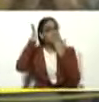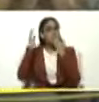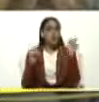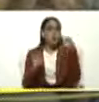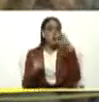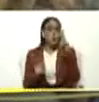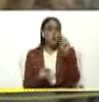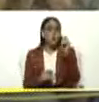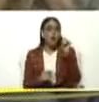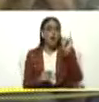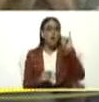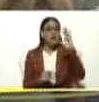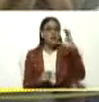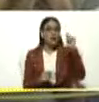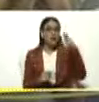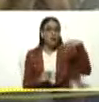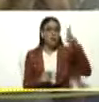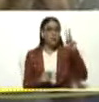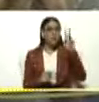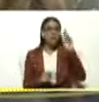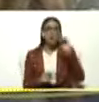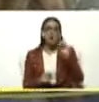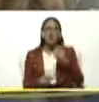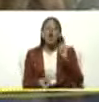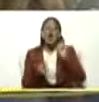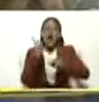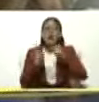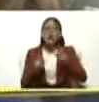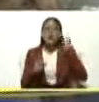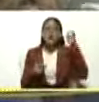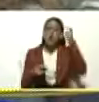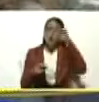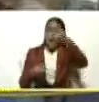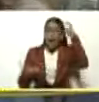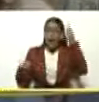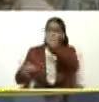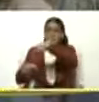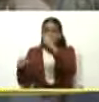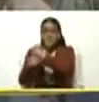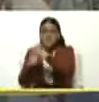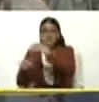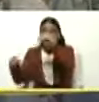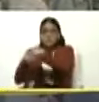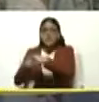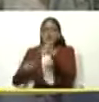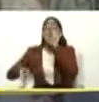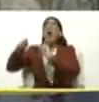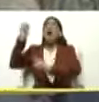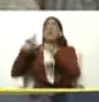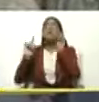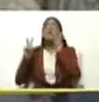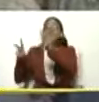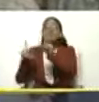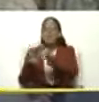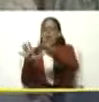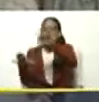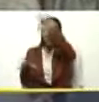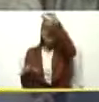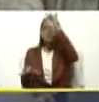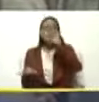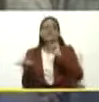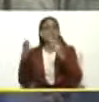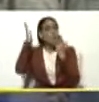Dicen que todavía lo ves. Los campesinos ven pasar una estela y dicen que es Guaycaipuro con